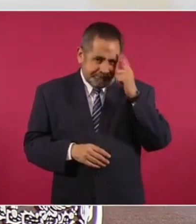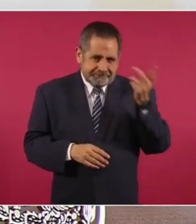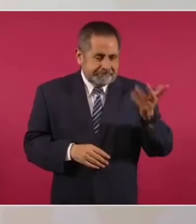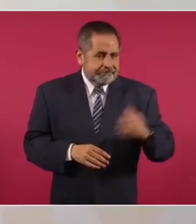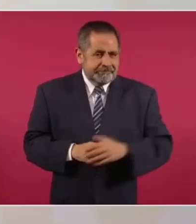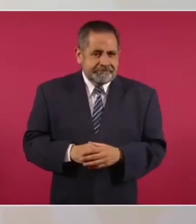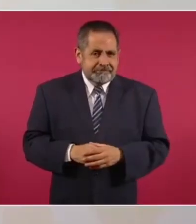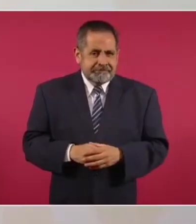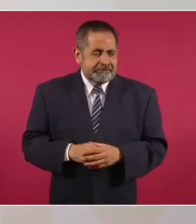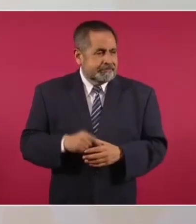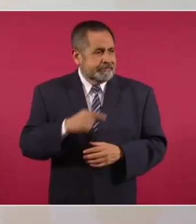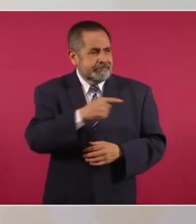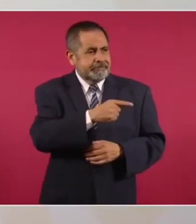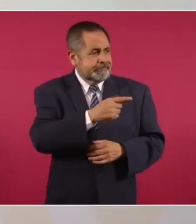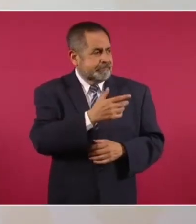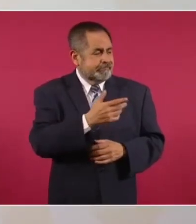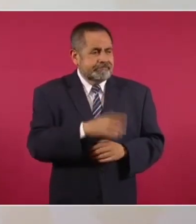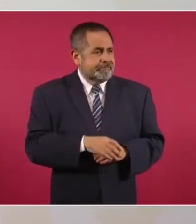están actuando